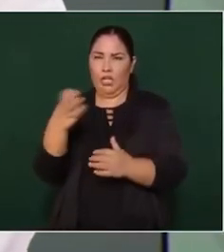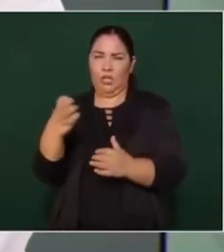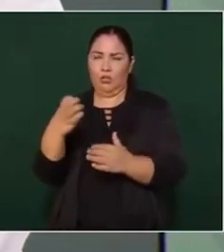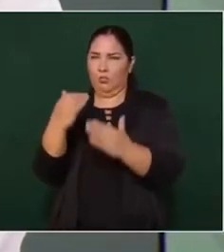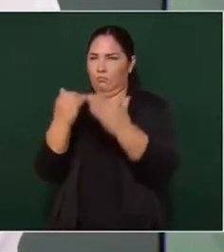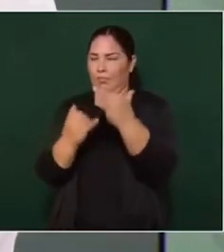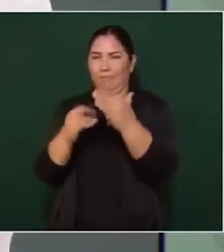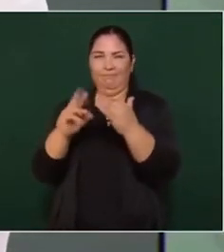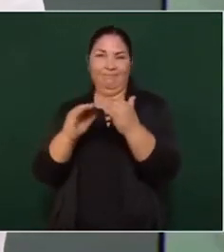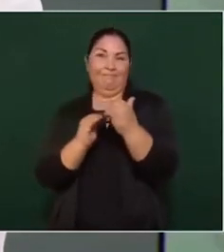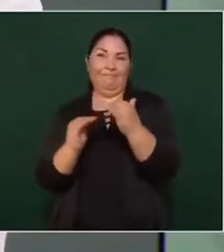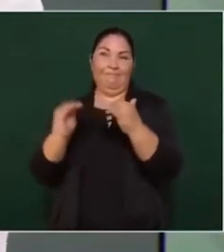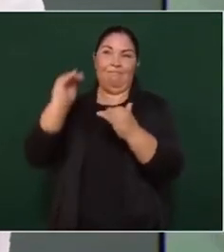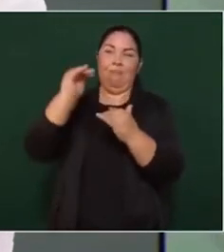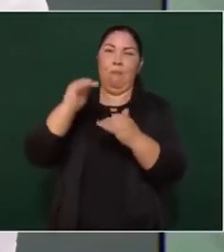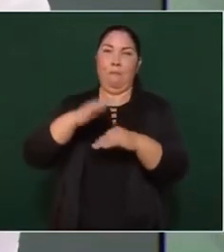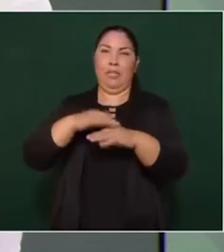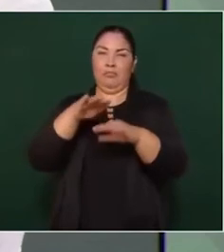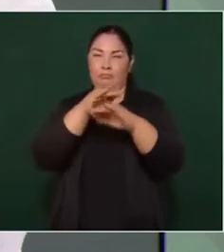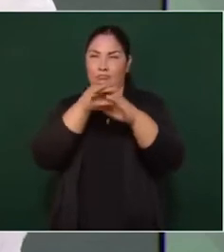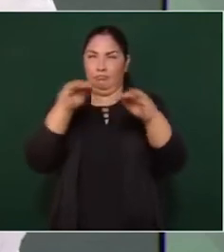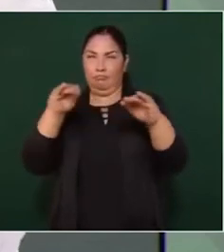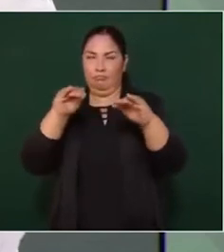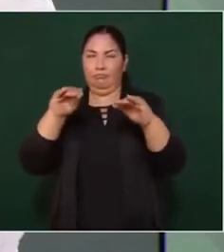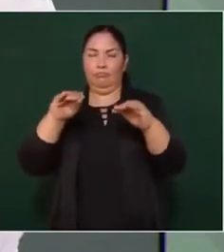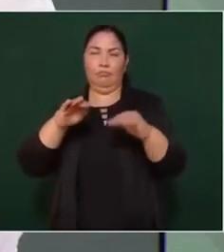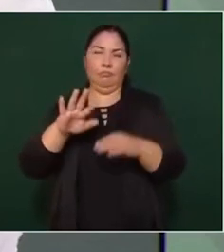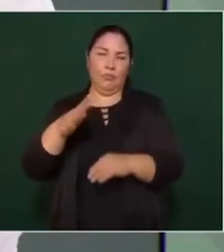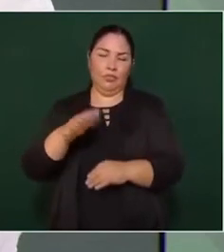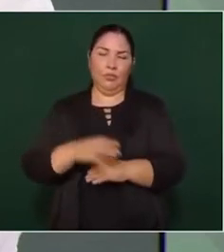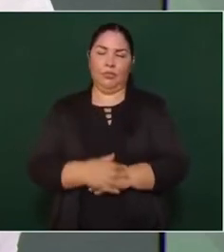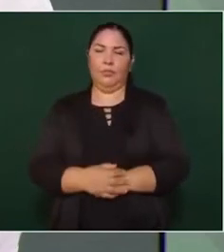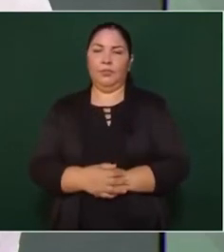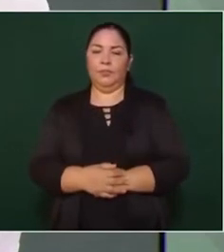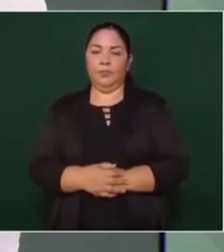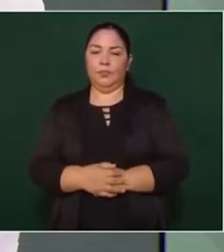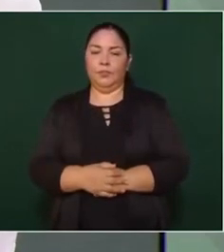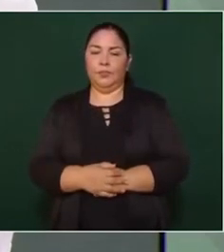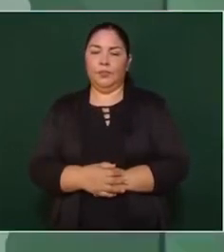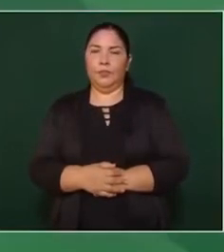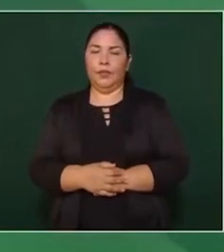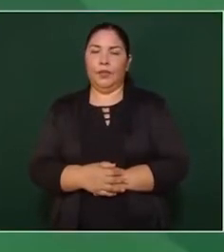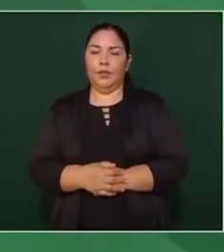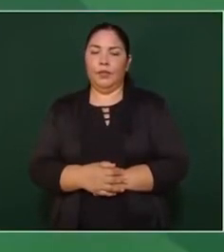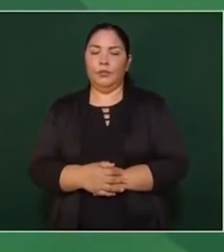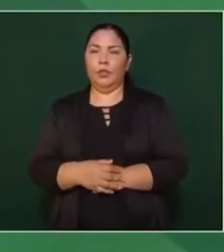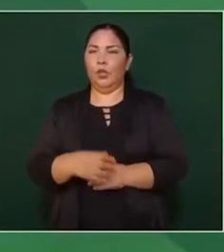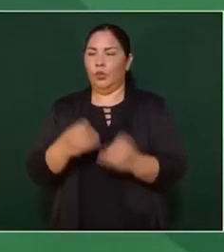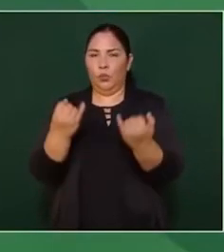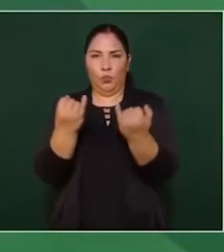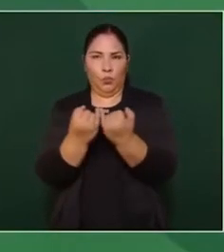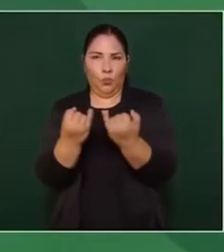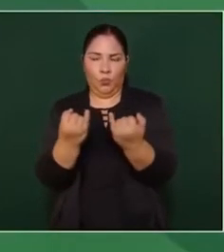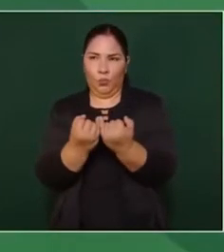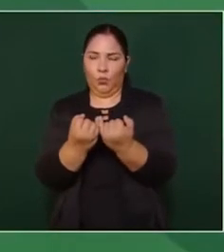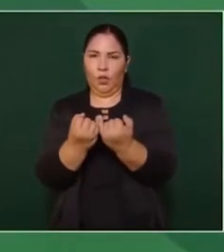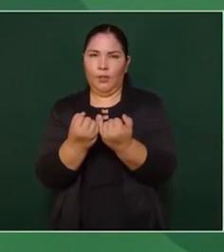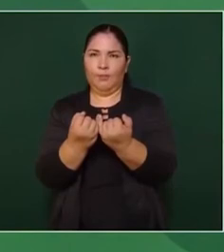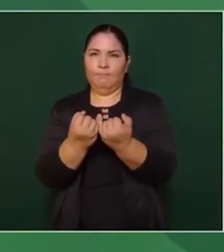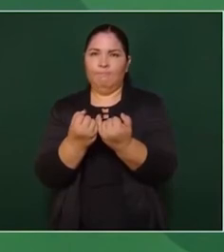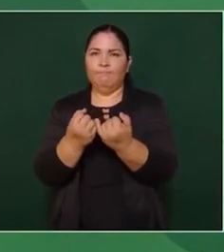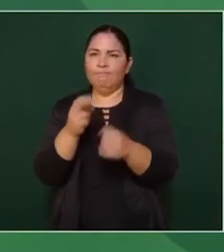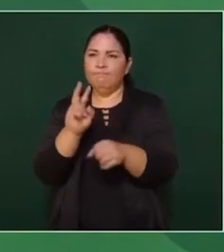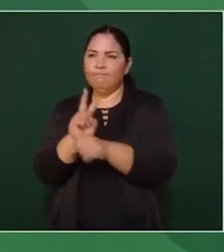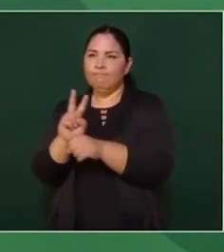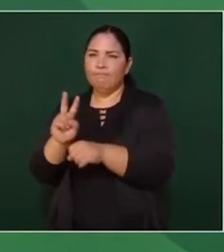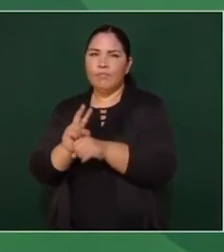14,500 pesos en promedio que tienen los trabajadores. Y lo mismo vamos a procurar en el